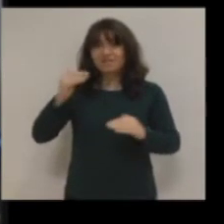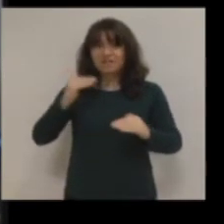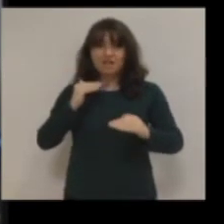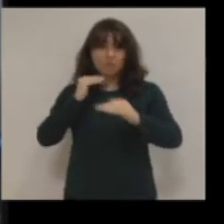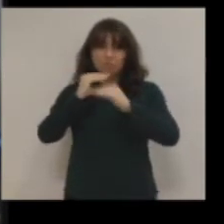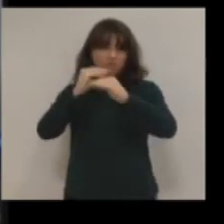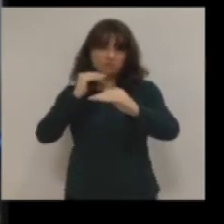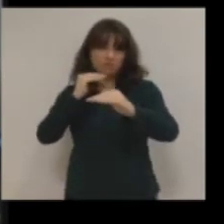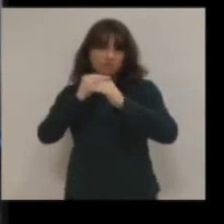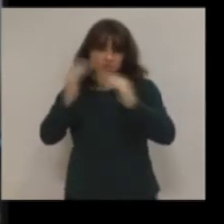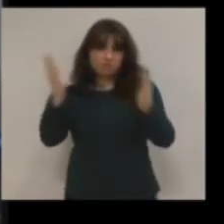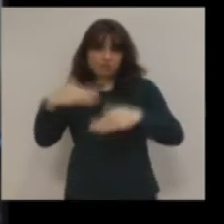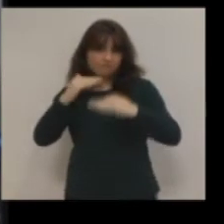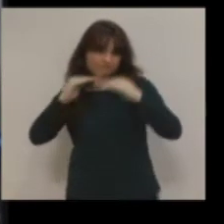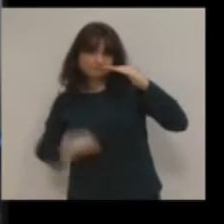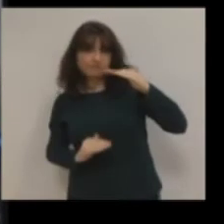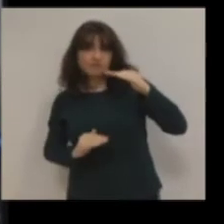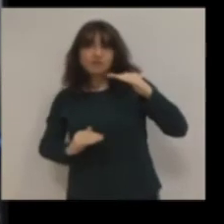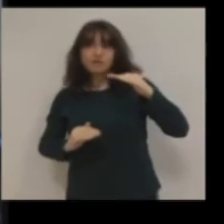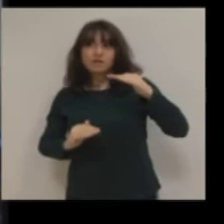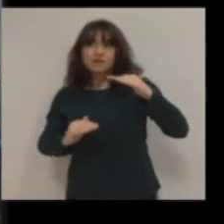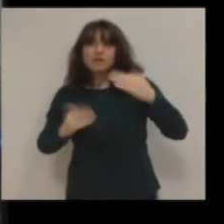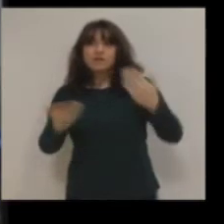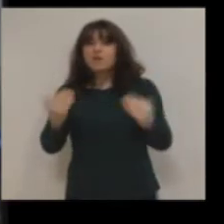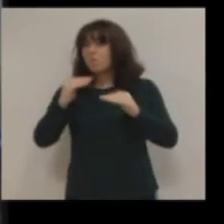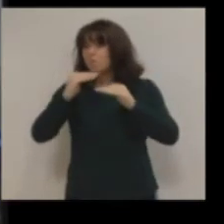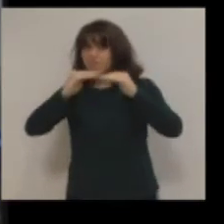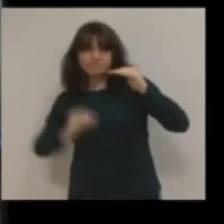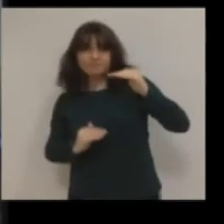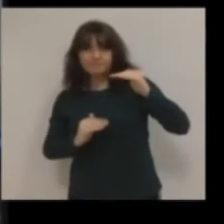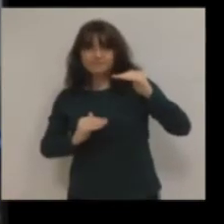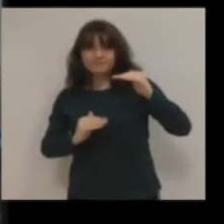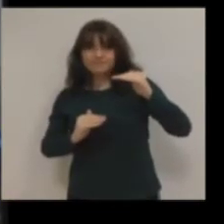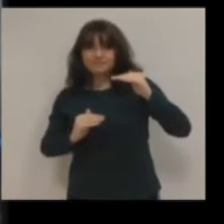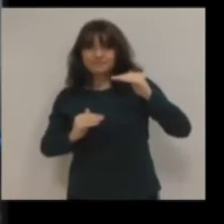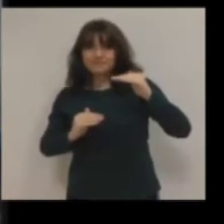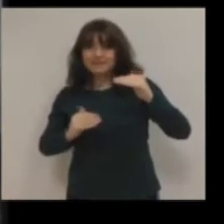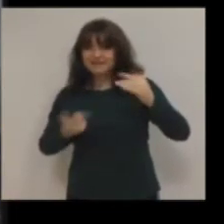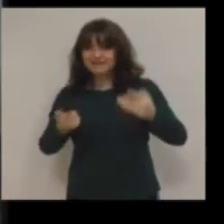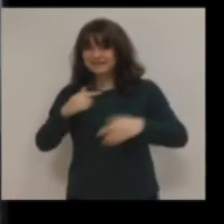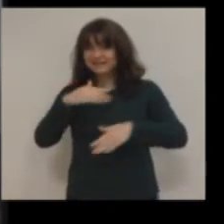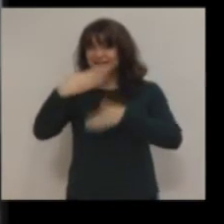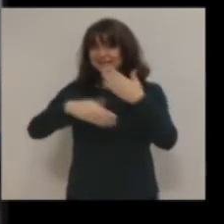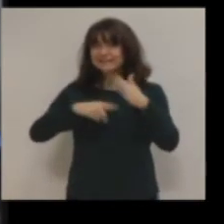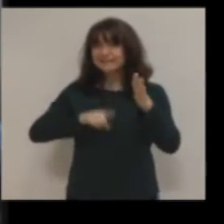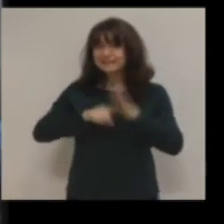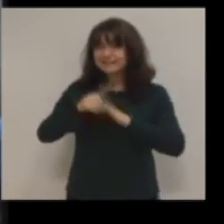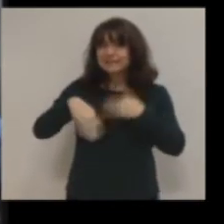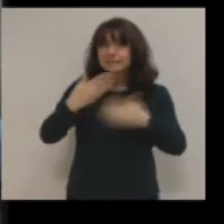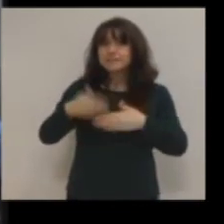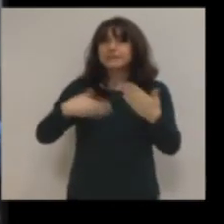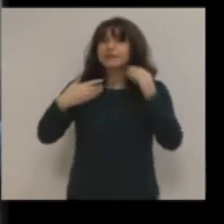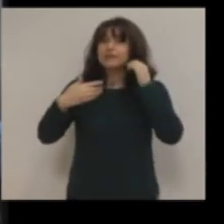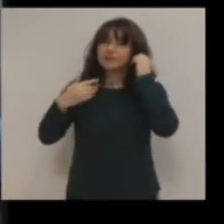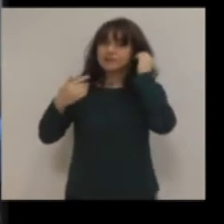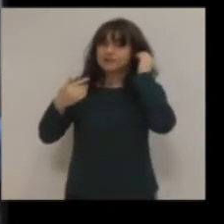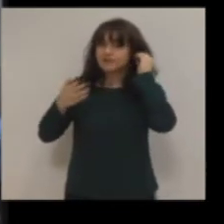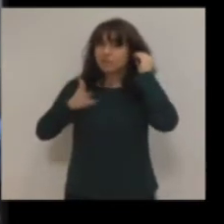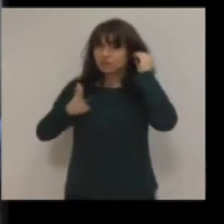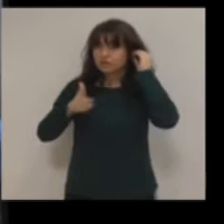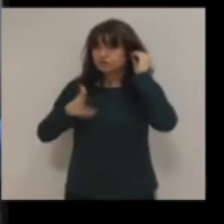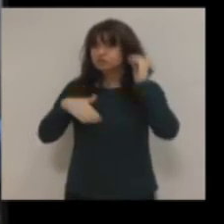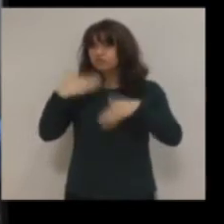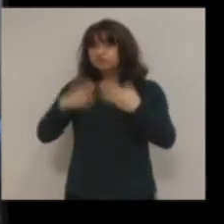¿no? Y no hay igualdad en la tramitación y en el ejercicio de los derechos